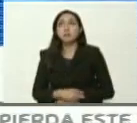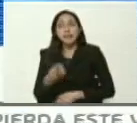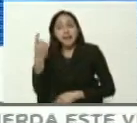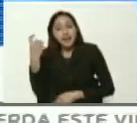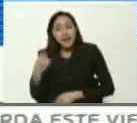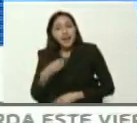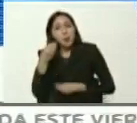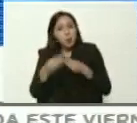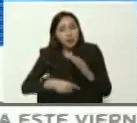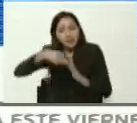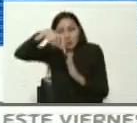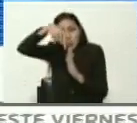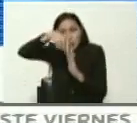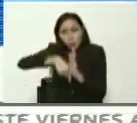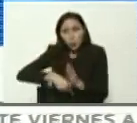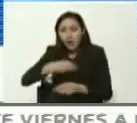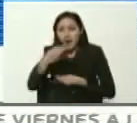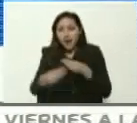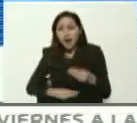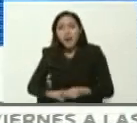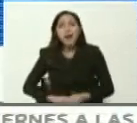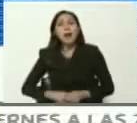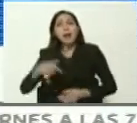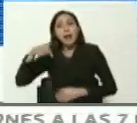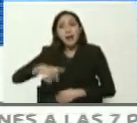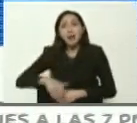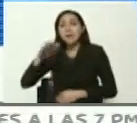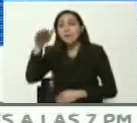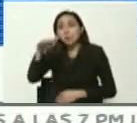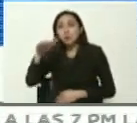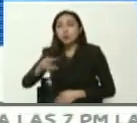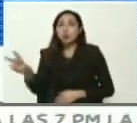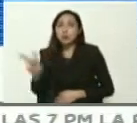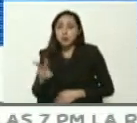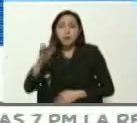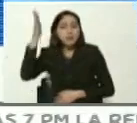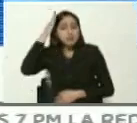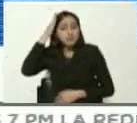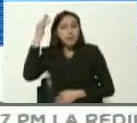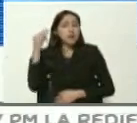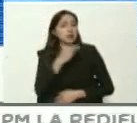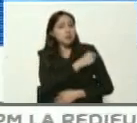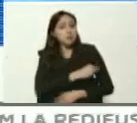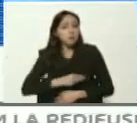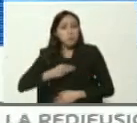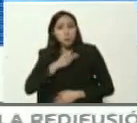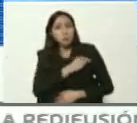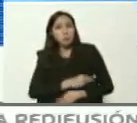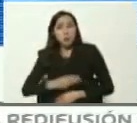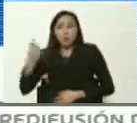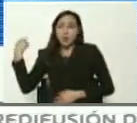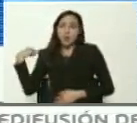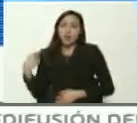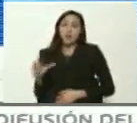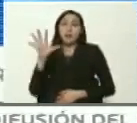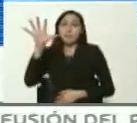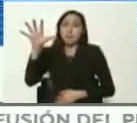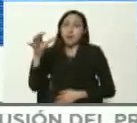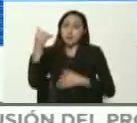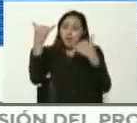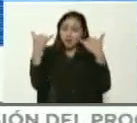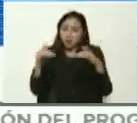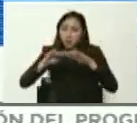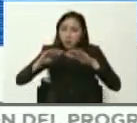creer profundamente en el destino de Venezuela y saber cuál es la misión que debe cumplir nuestra patria en este